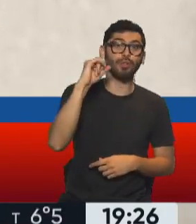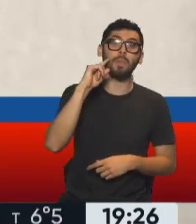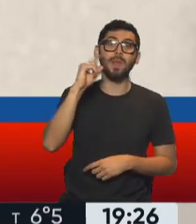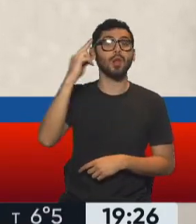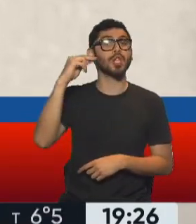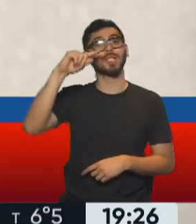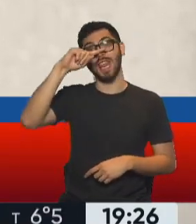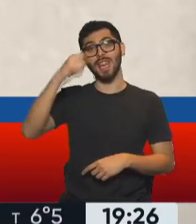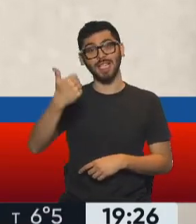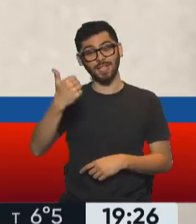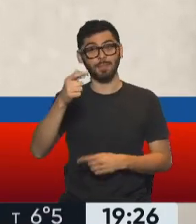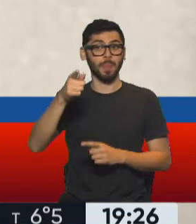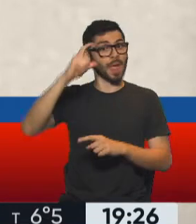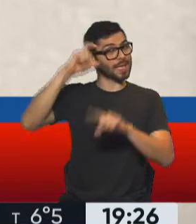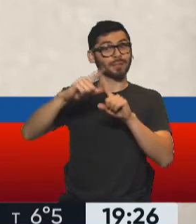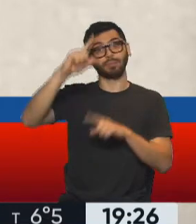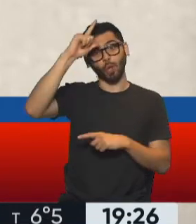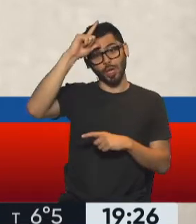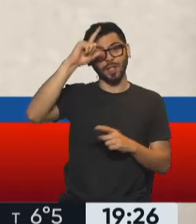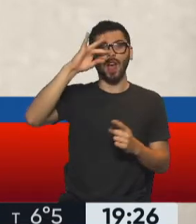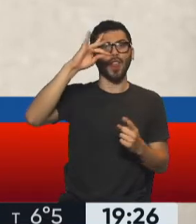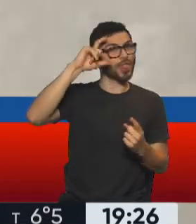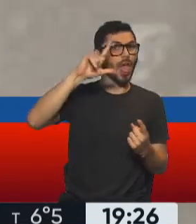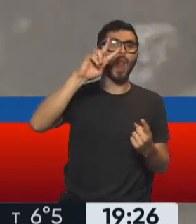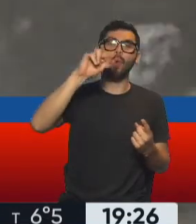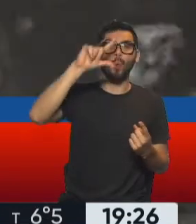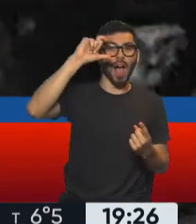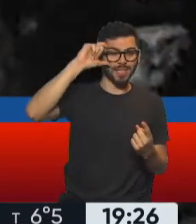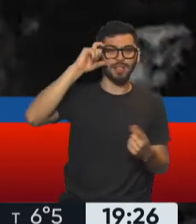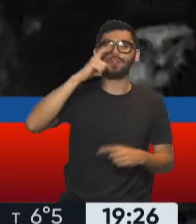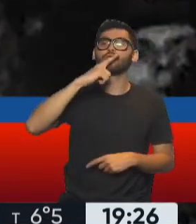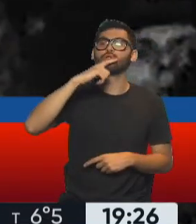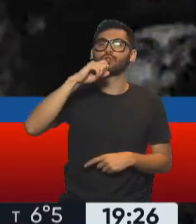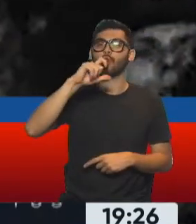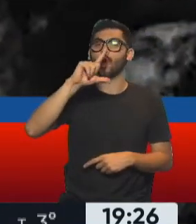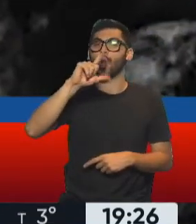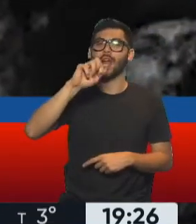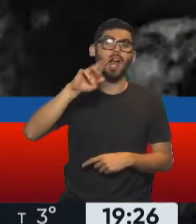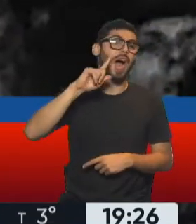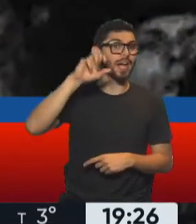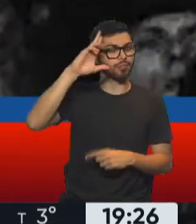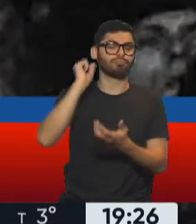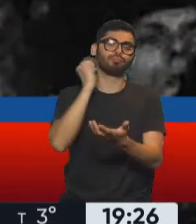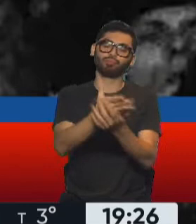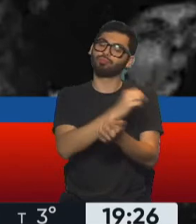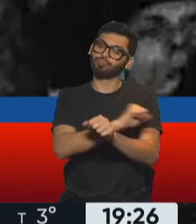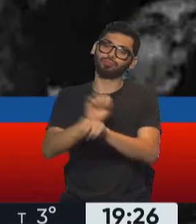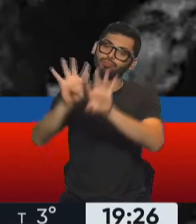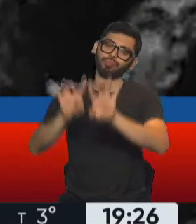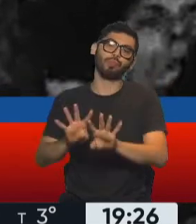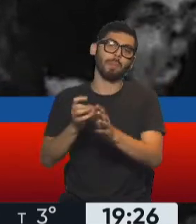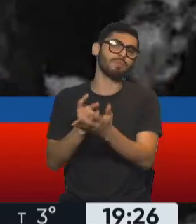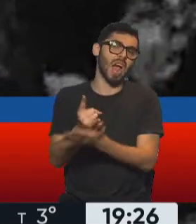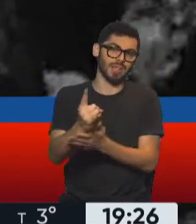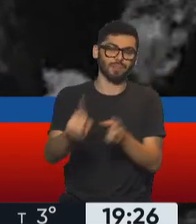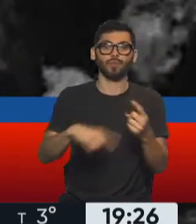1976. Se trata del policía retirado Andrés del Valle Zoraire, que fue sentenciado ayer a cadena perpetua, y del civil